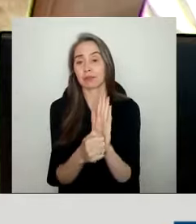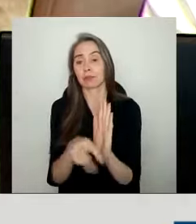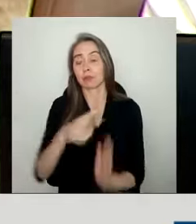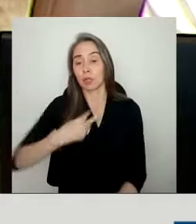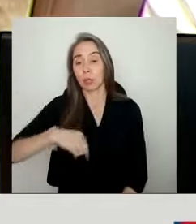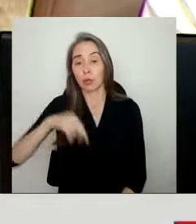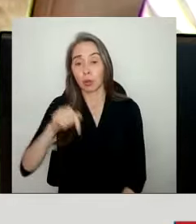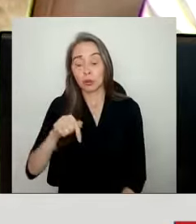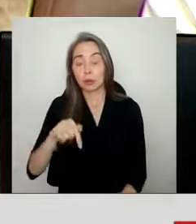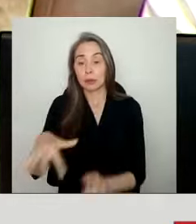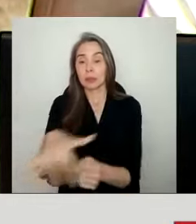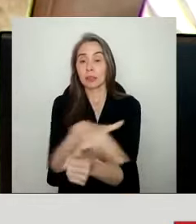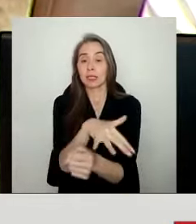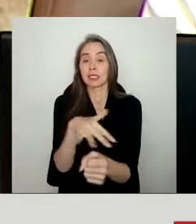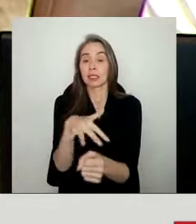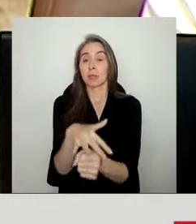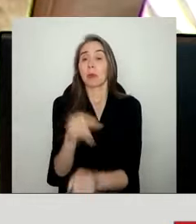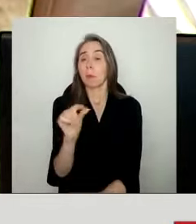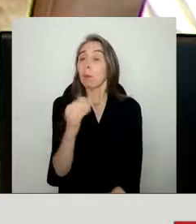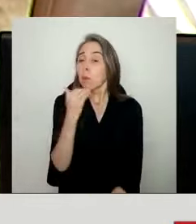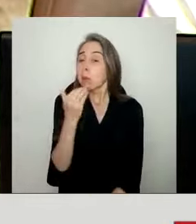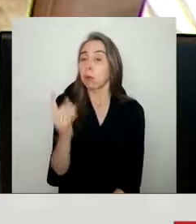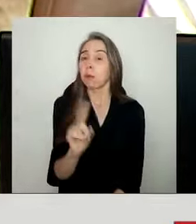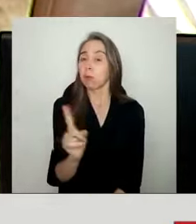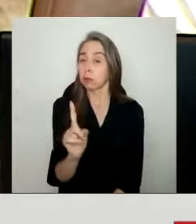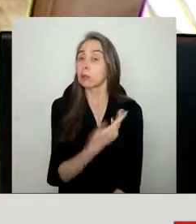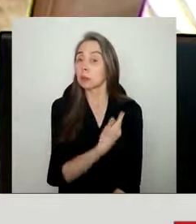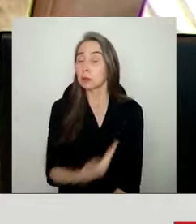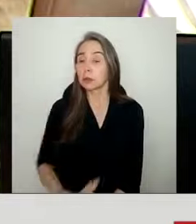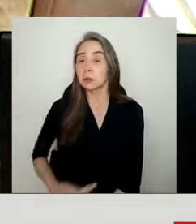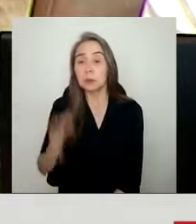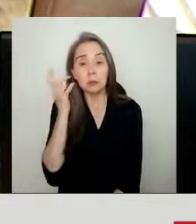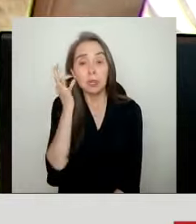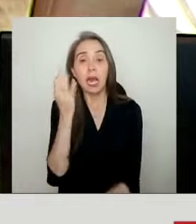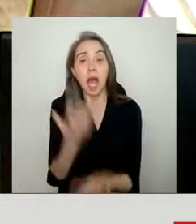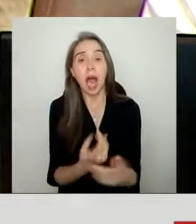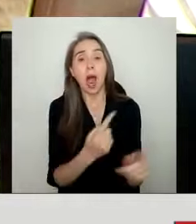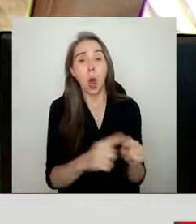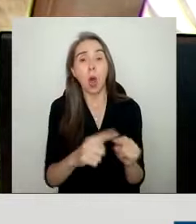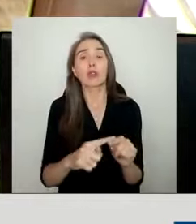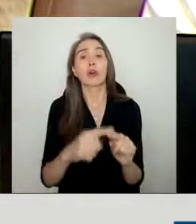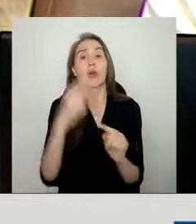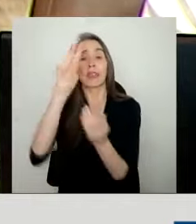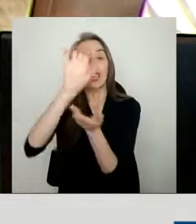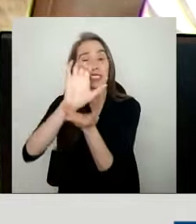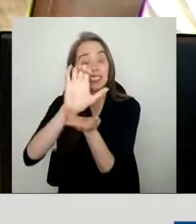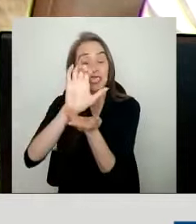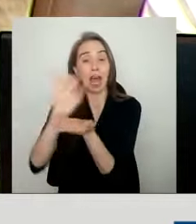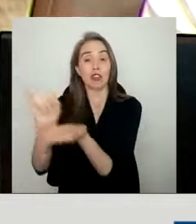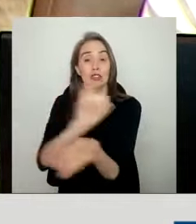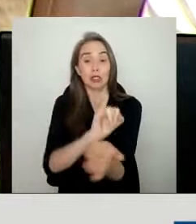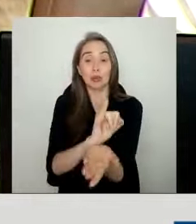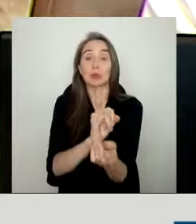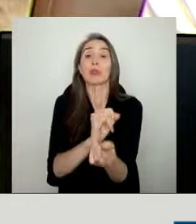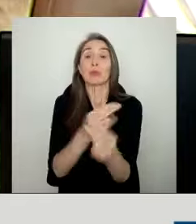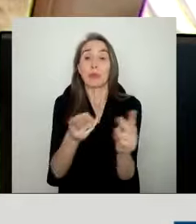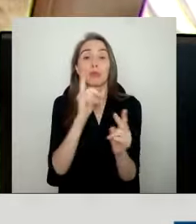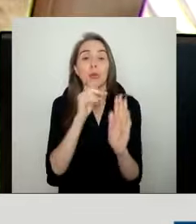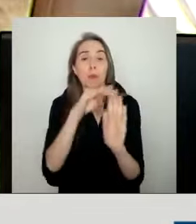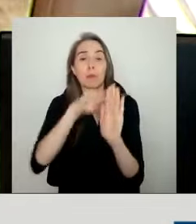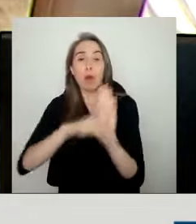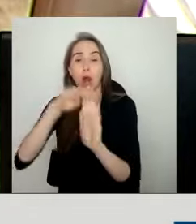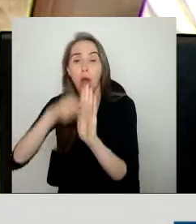situación que no es menor presidenta existen diversos programas y políticas públicas en el país que si bien